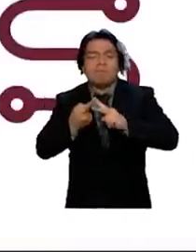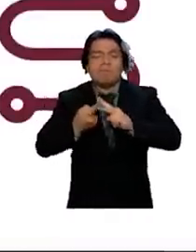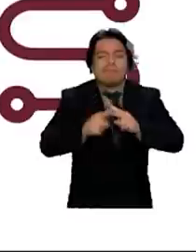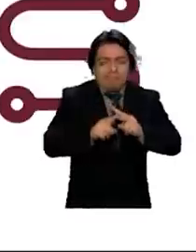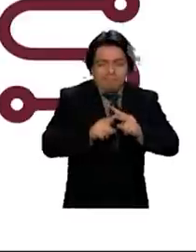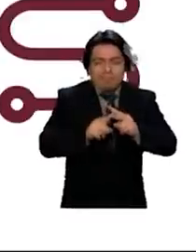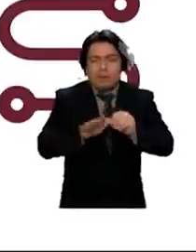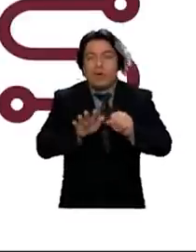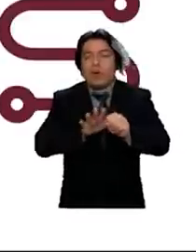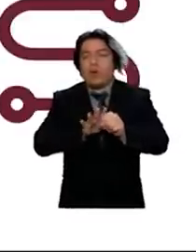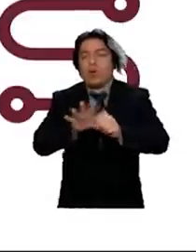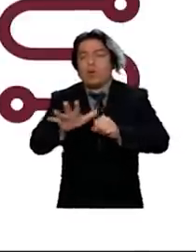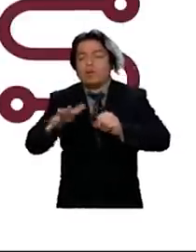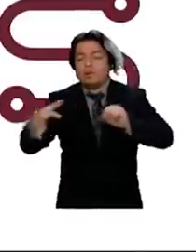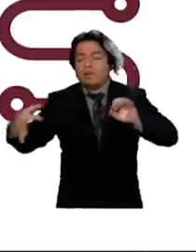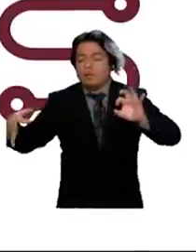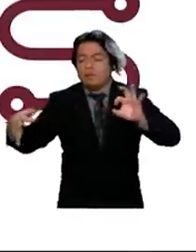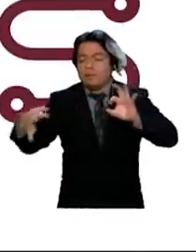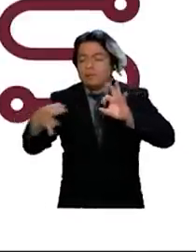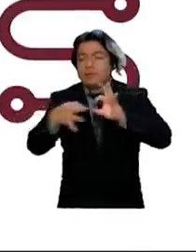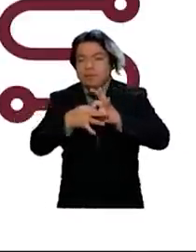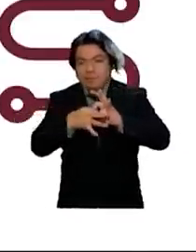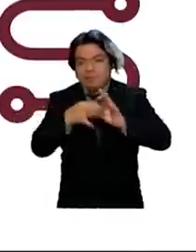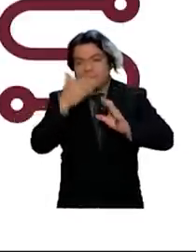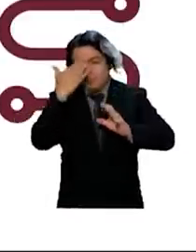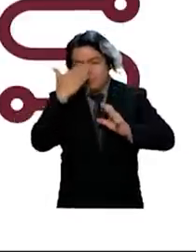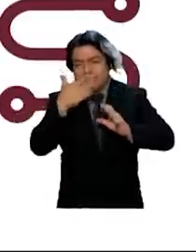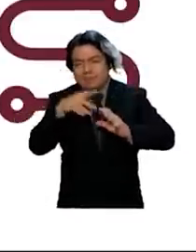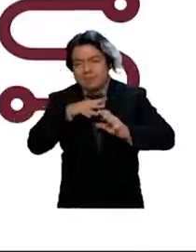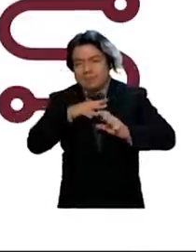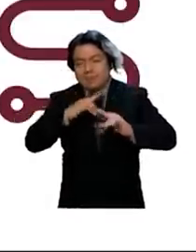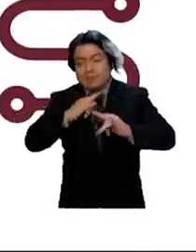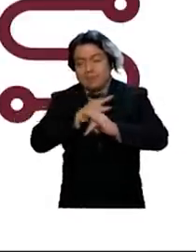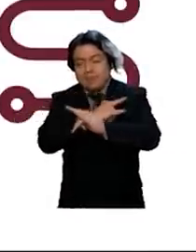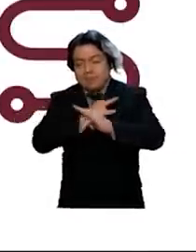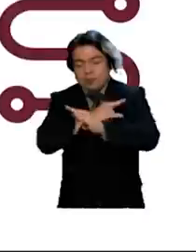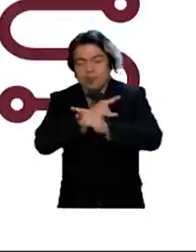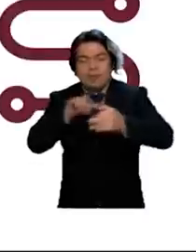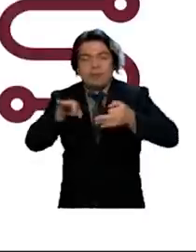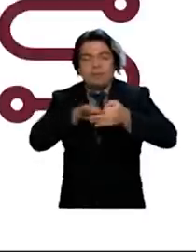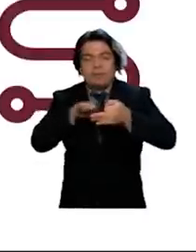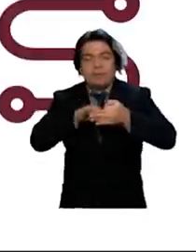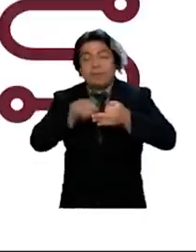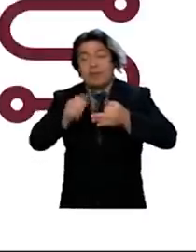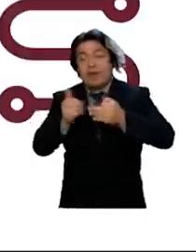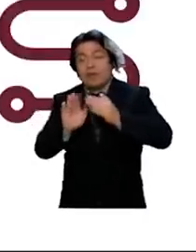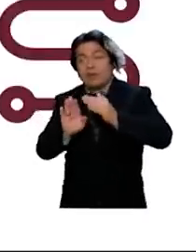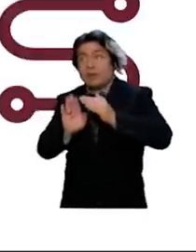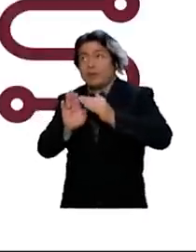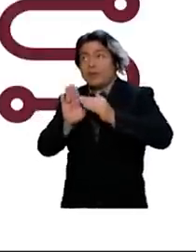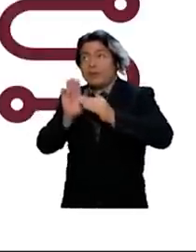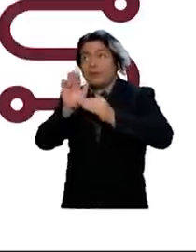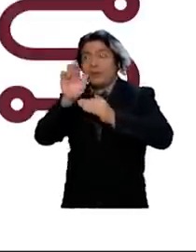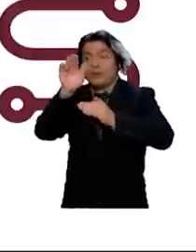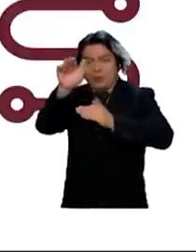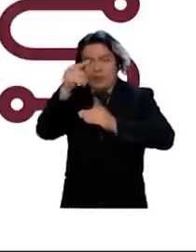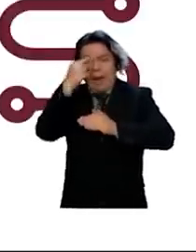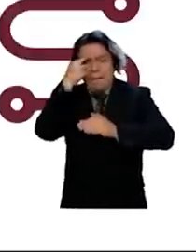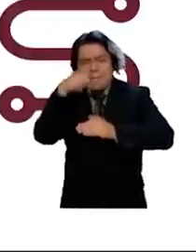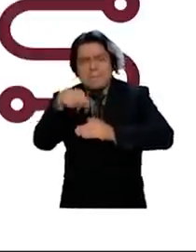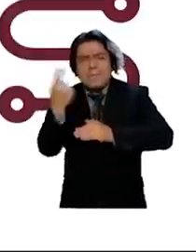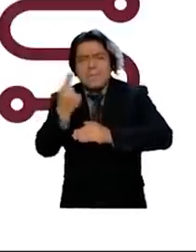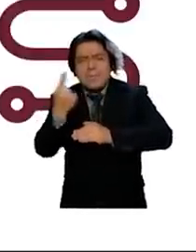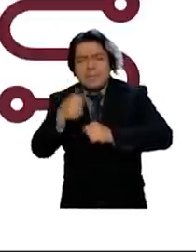iniciar la conexión de la gasa de desincorporación en el periférico y una rampa de subida. Esto lo que va a permitir es